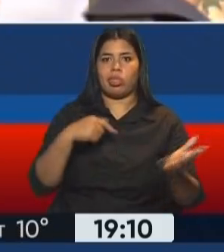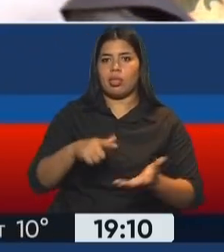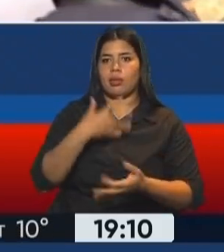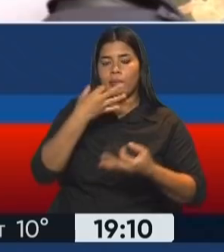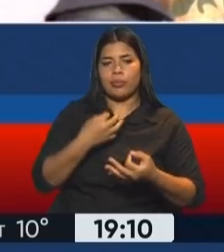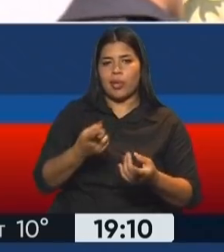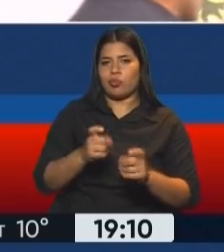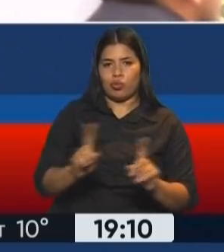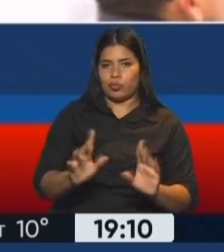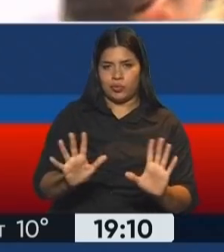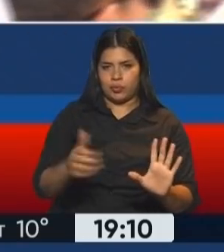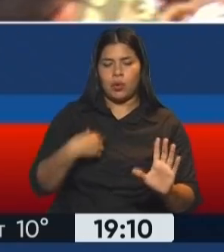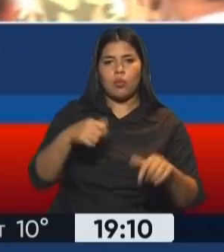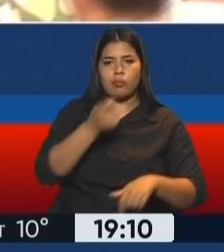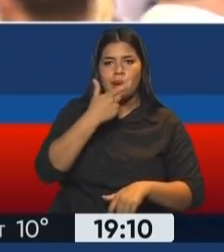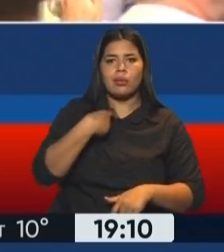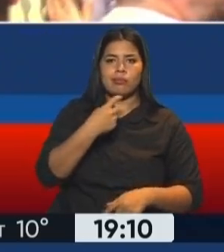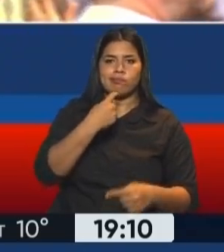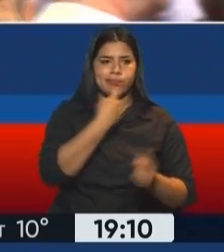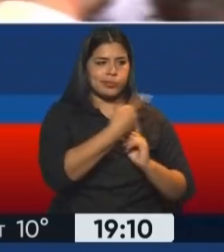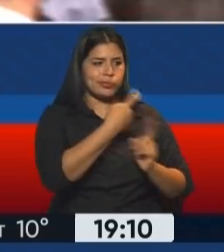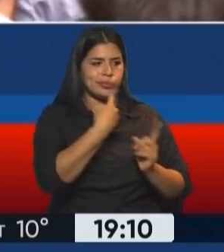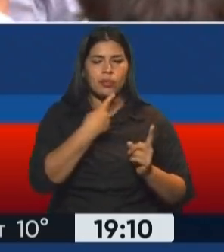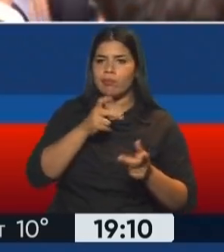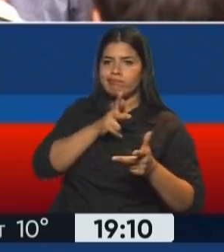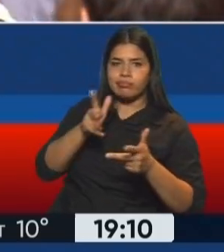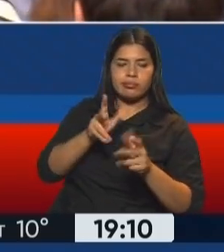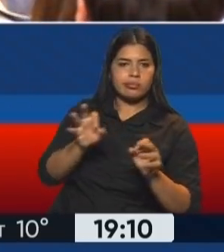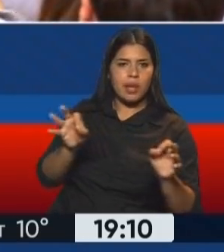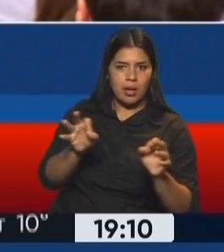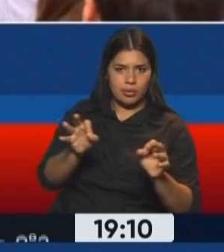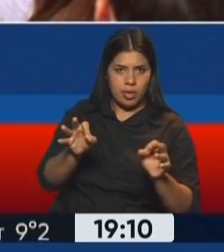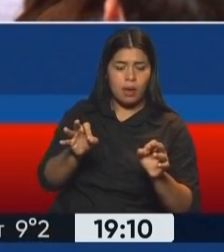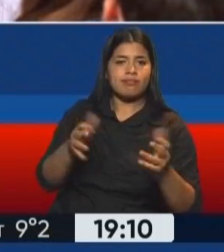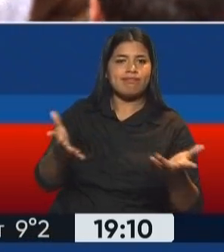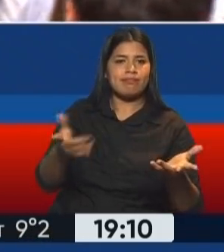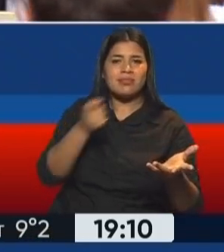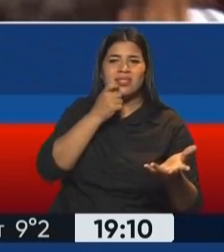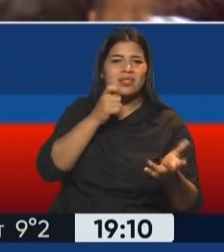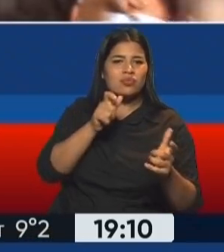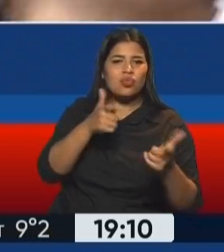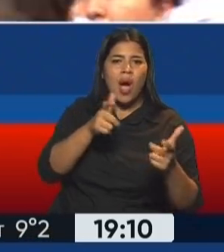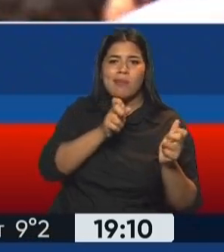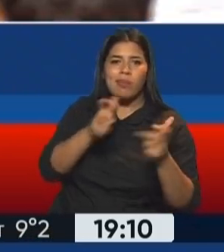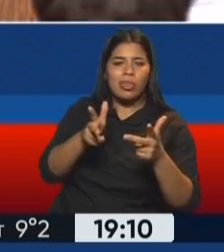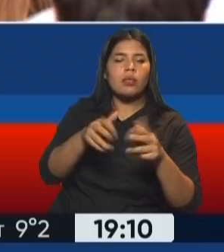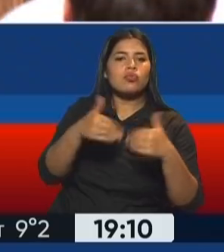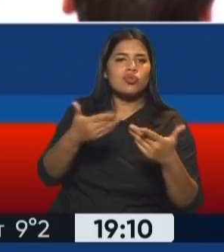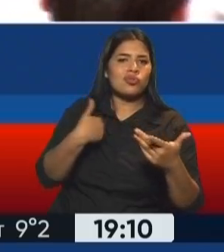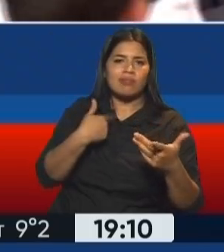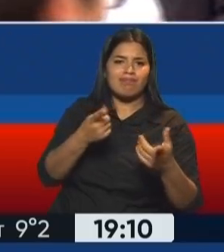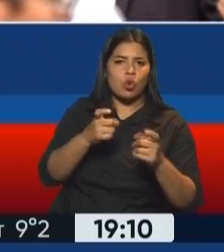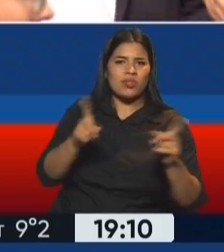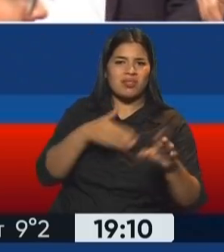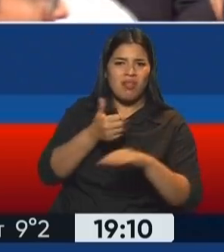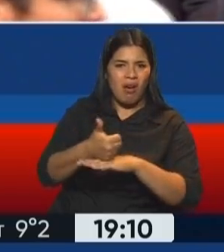demostrado. Macri no respondió preguntas. Entonces, ¿para qué precisaba que lo relevaran de nada si nada iba a decir? Ahí está centrado el